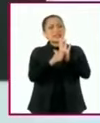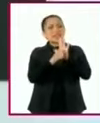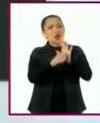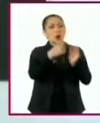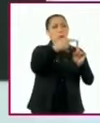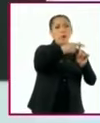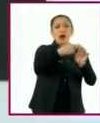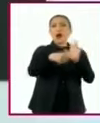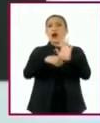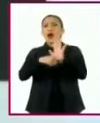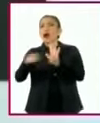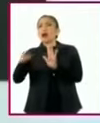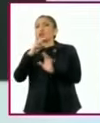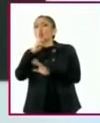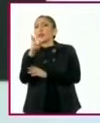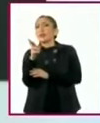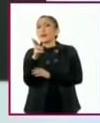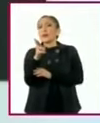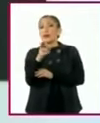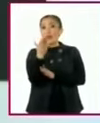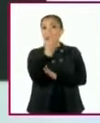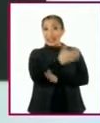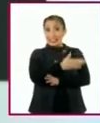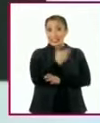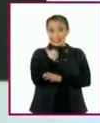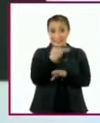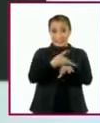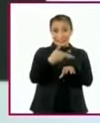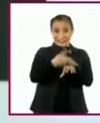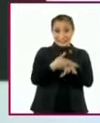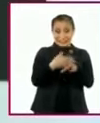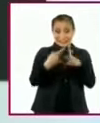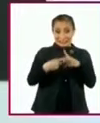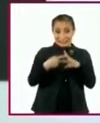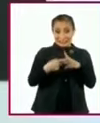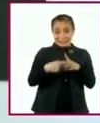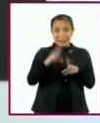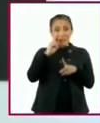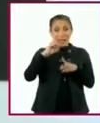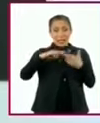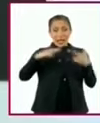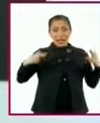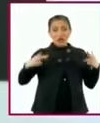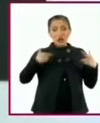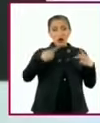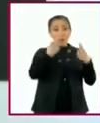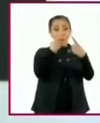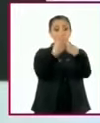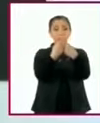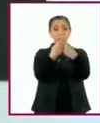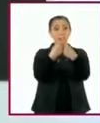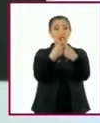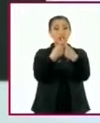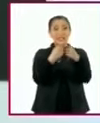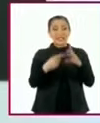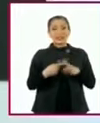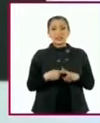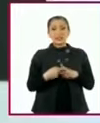división? Antes de resolver la operación, recordemos la relación entre la multiplicación y la